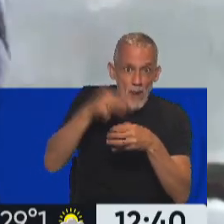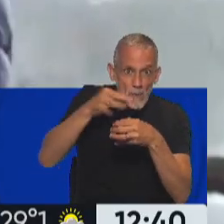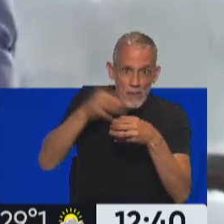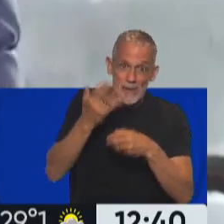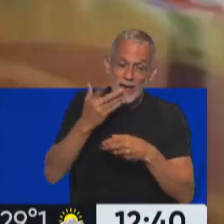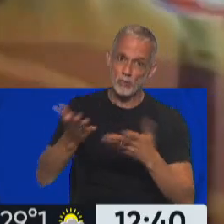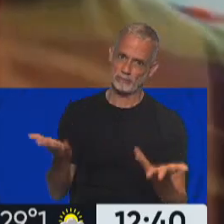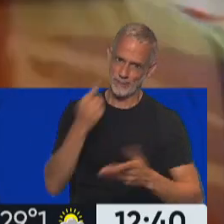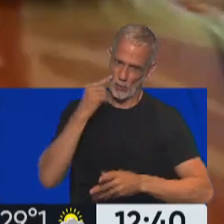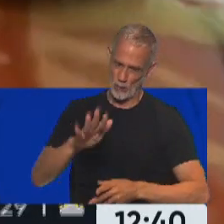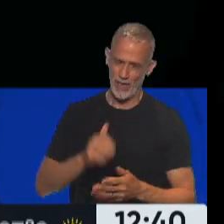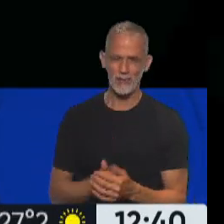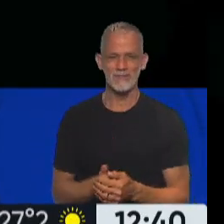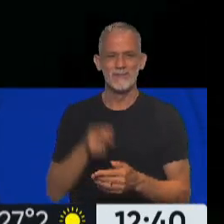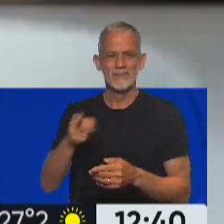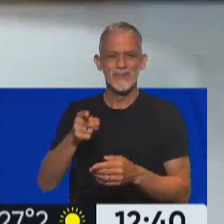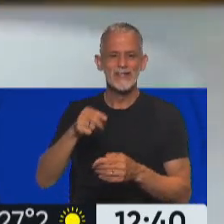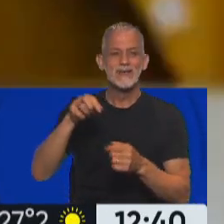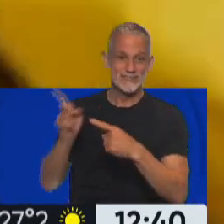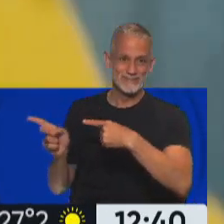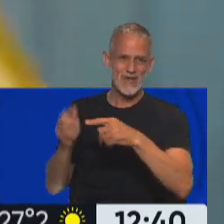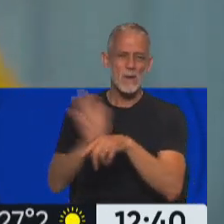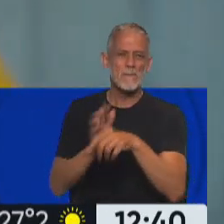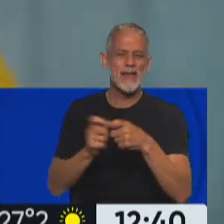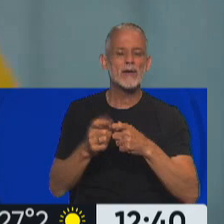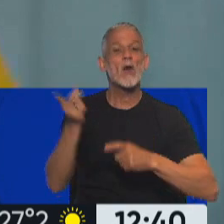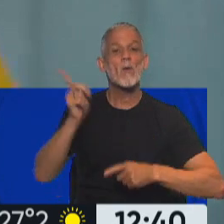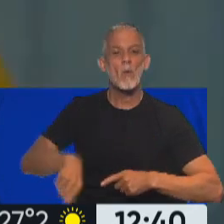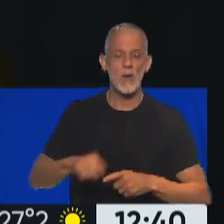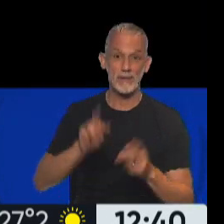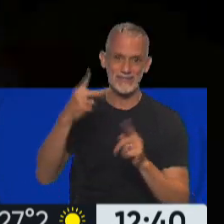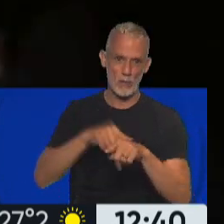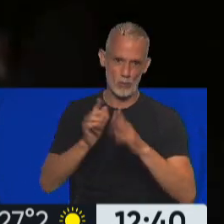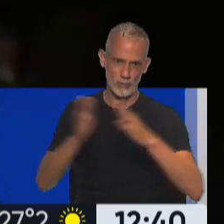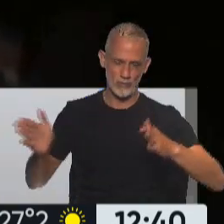cuidados. Todo eso tiene que ver con Porno y Helado, que volvió con su segunda temporada en Prime.